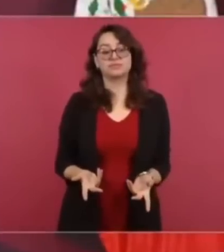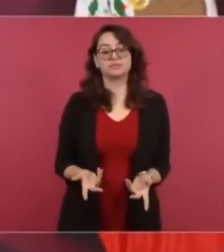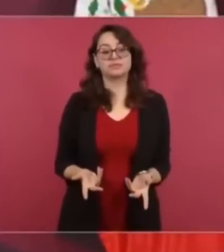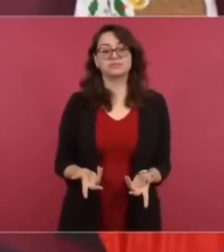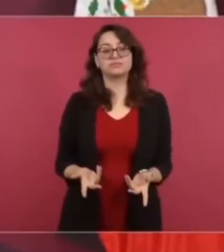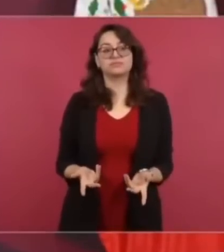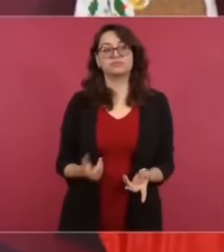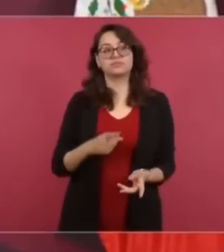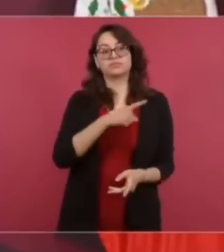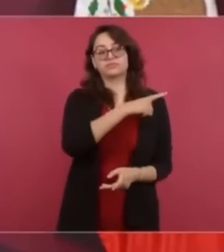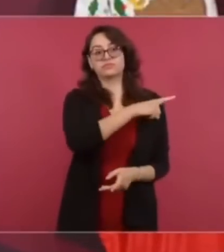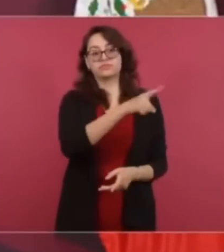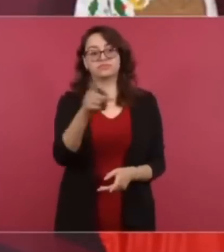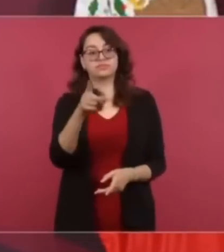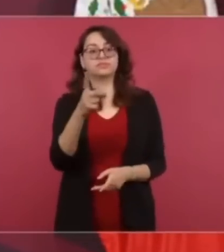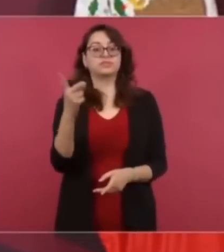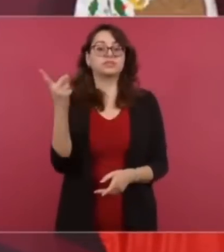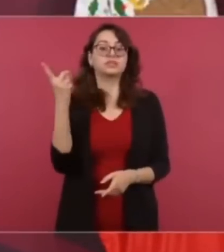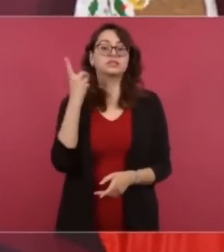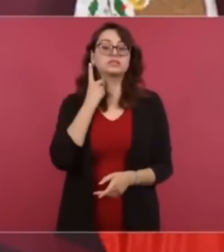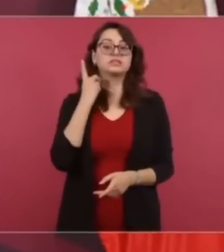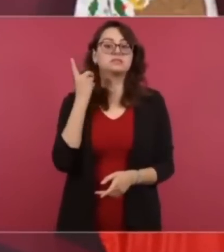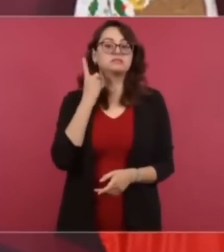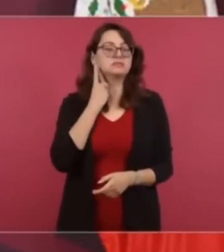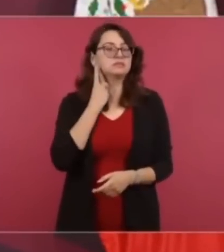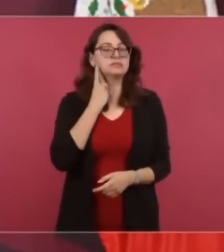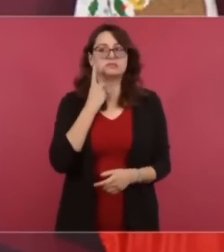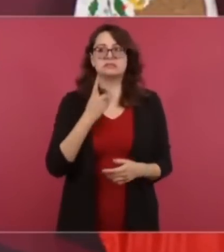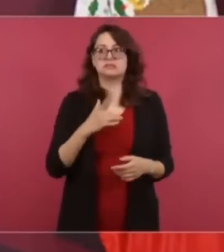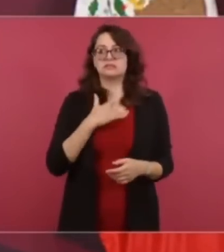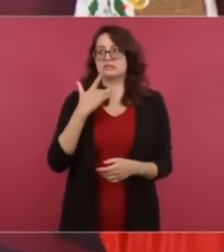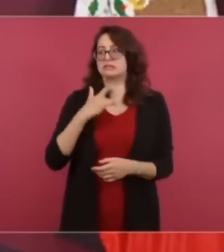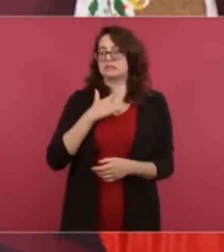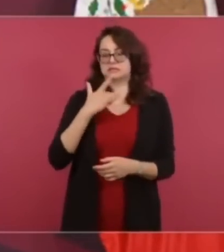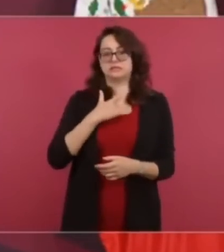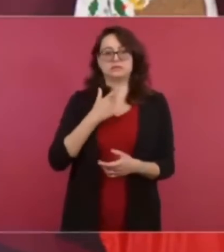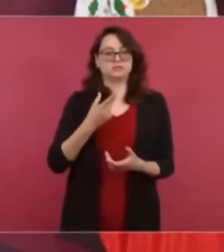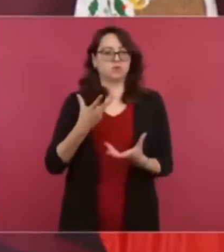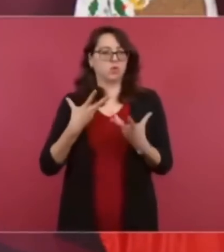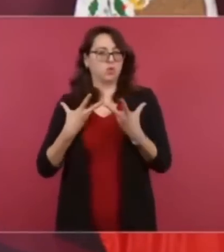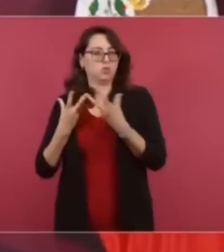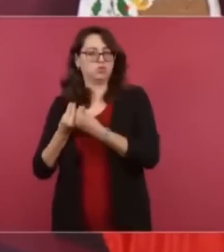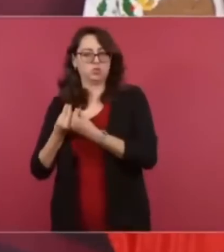Y algunos legisladores nuestros tomaron las tribunas.